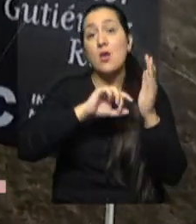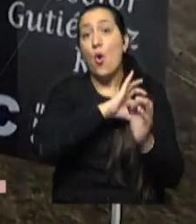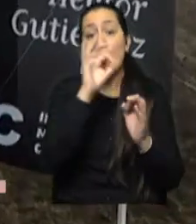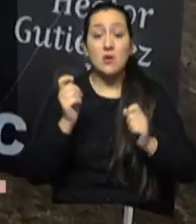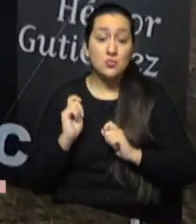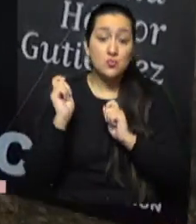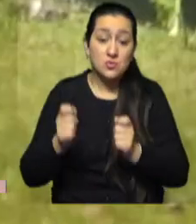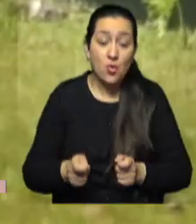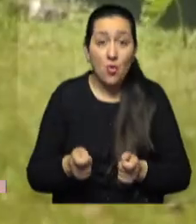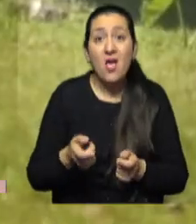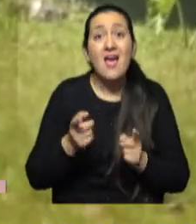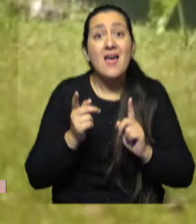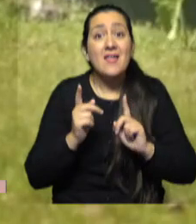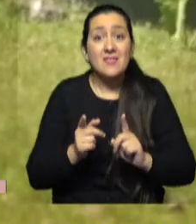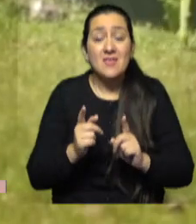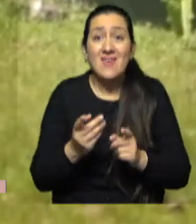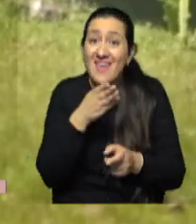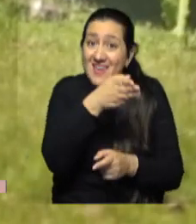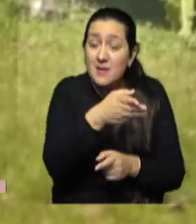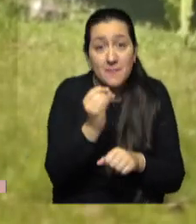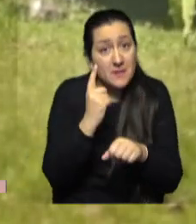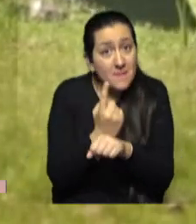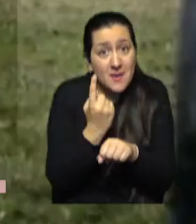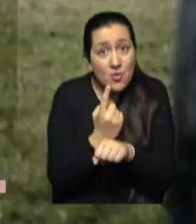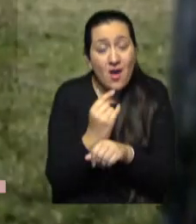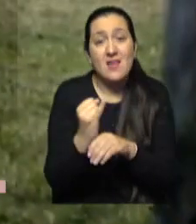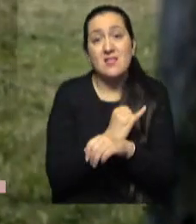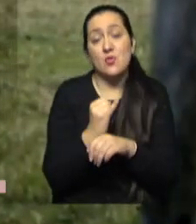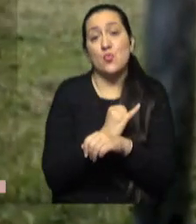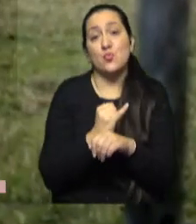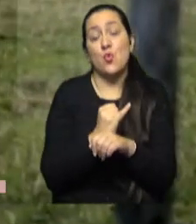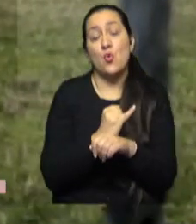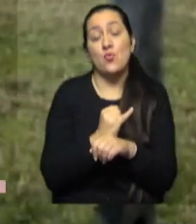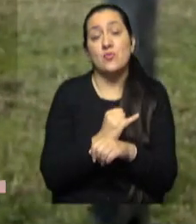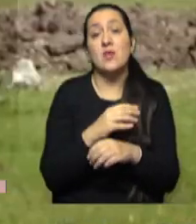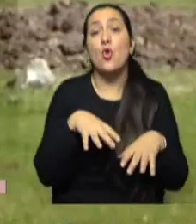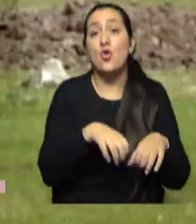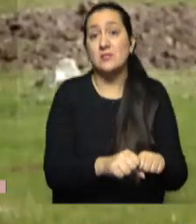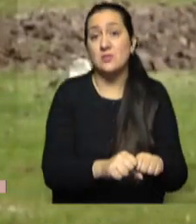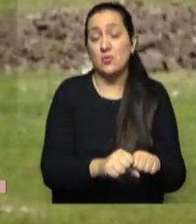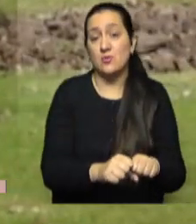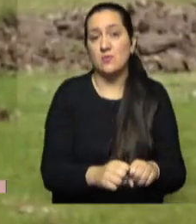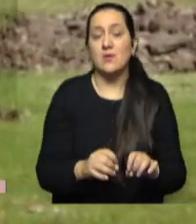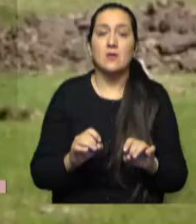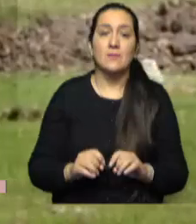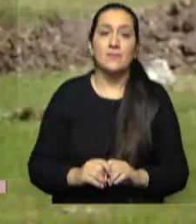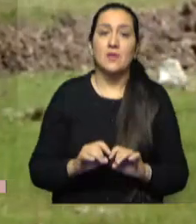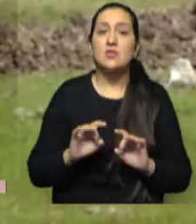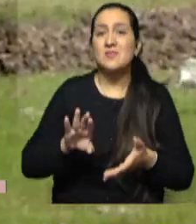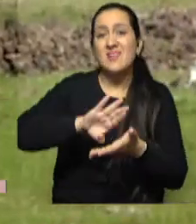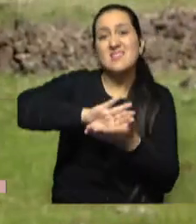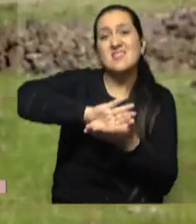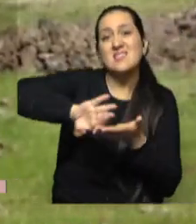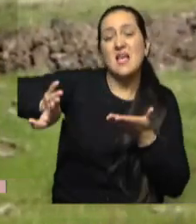tienen que pasar por el instituto de colonización para poder hacerlo solamente el hecho de que se saque